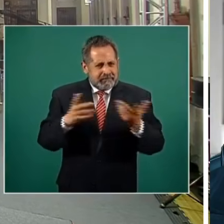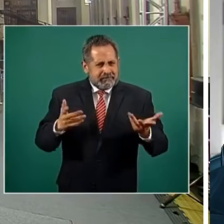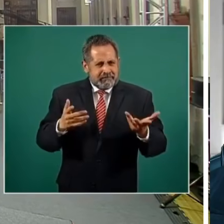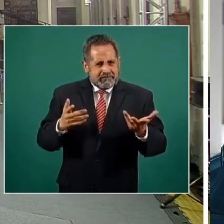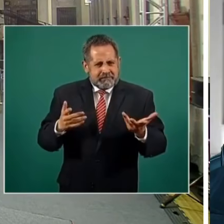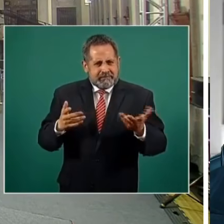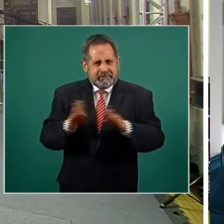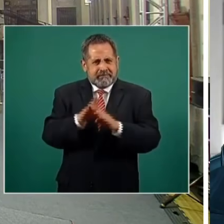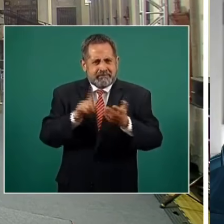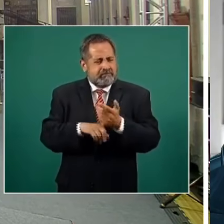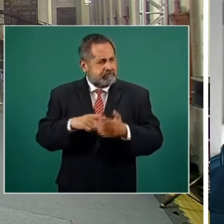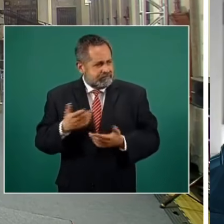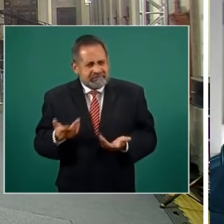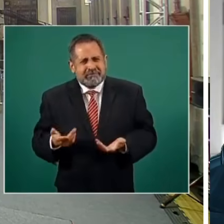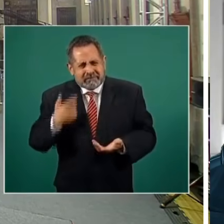profesional. Se produce